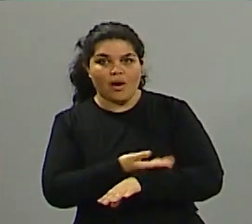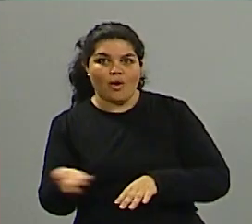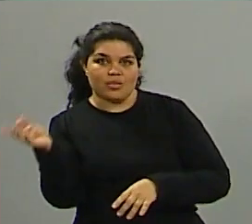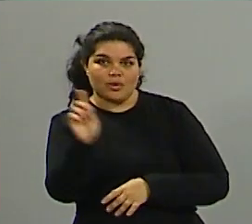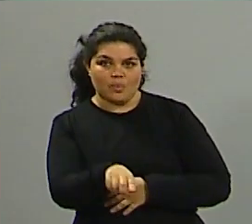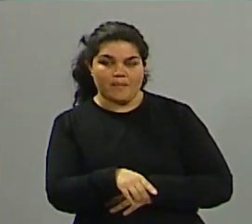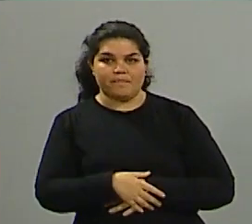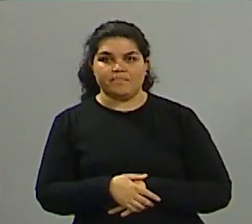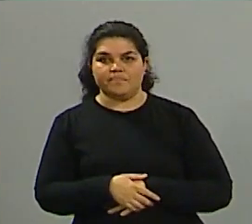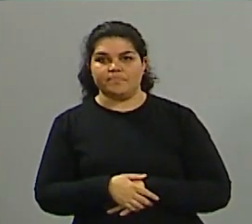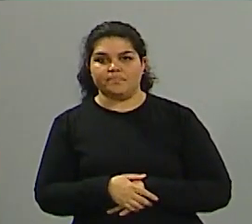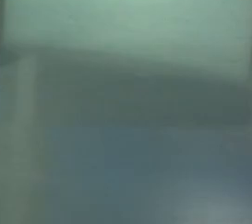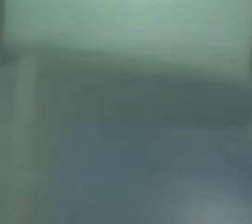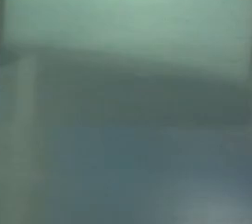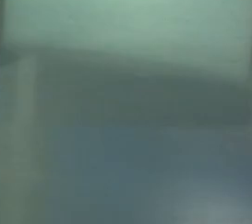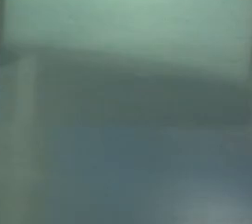Político.